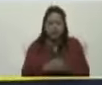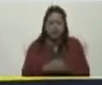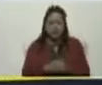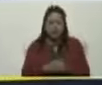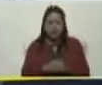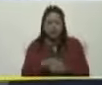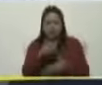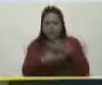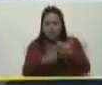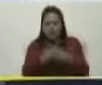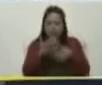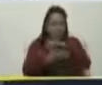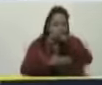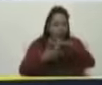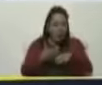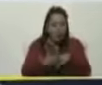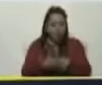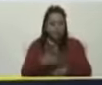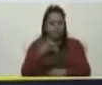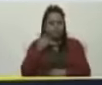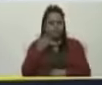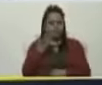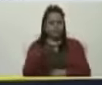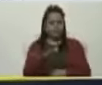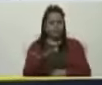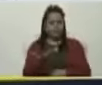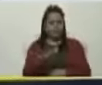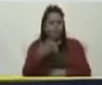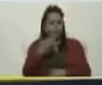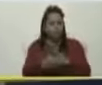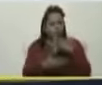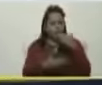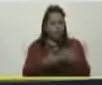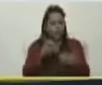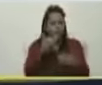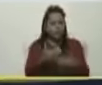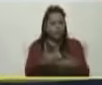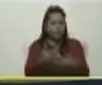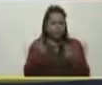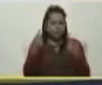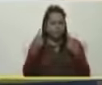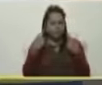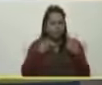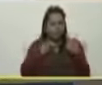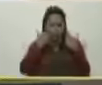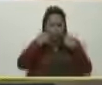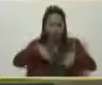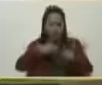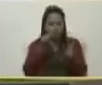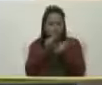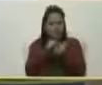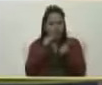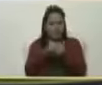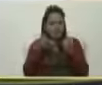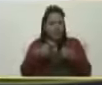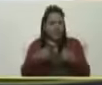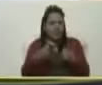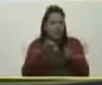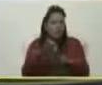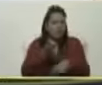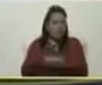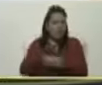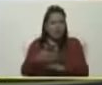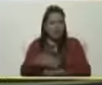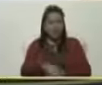dando, uno dice que poco a poco uno tiene coraza de acero. ¿Y por qué tiene uno coraza de acero? Porque